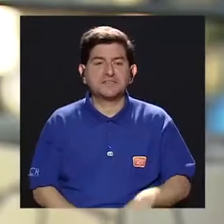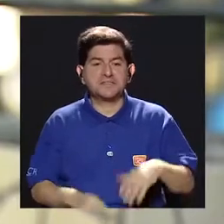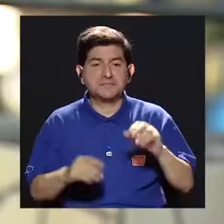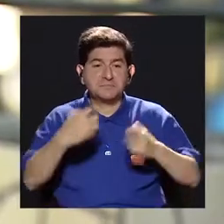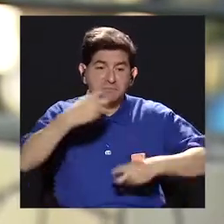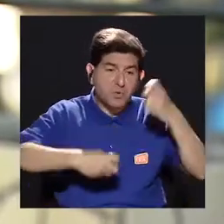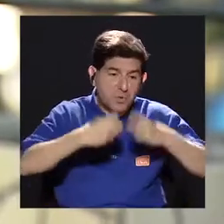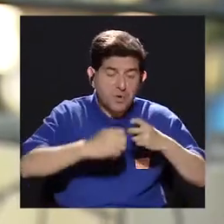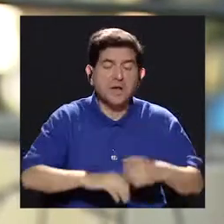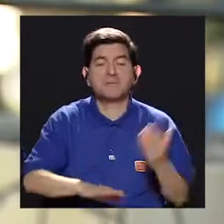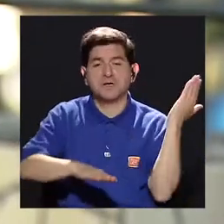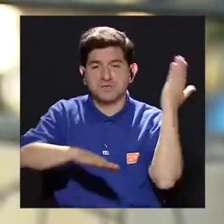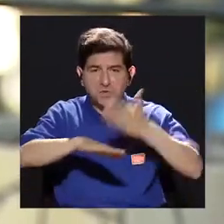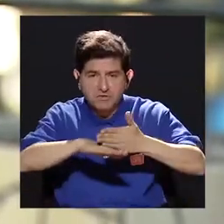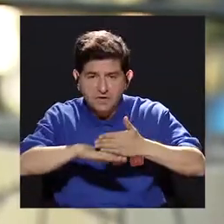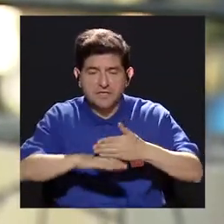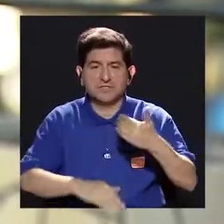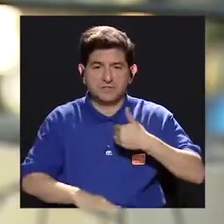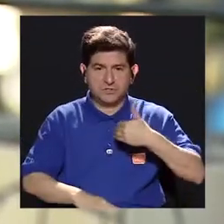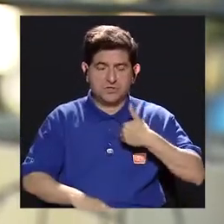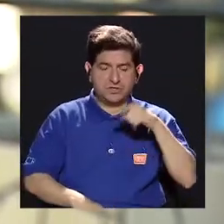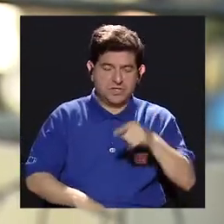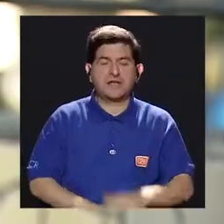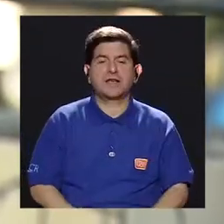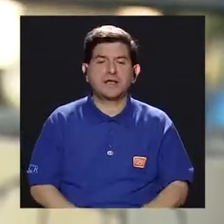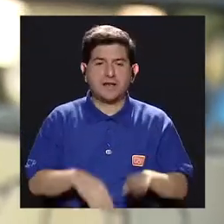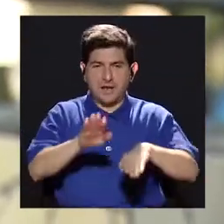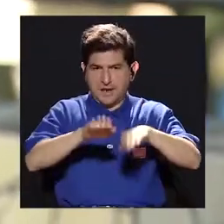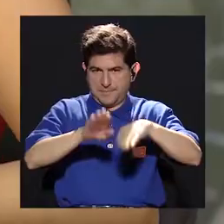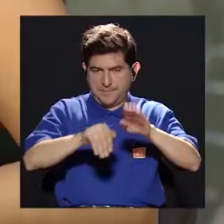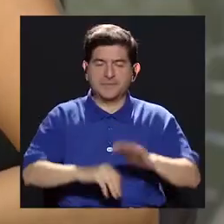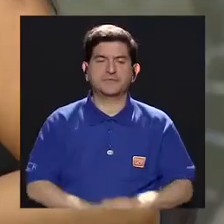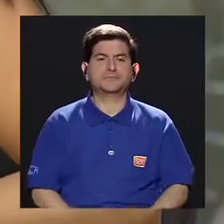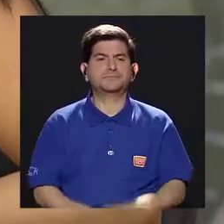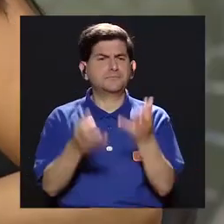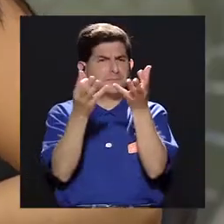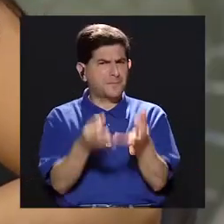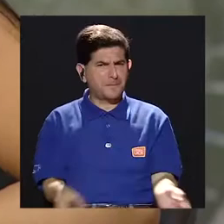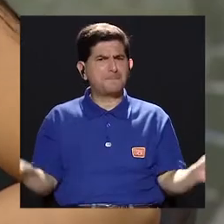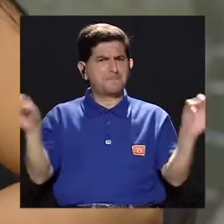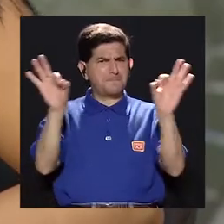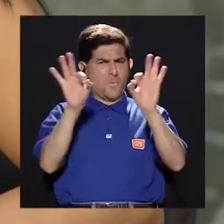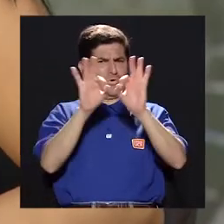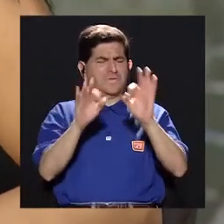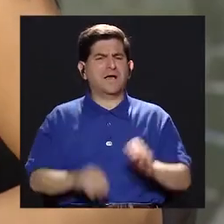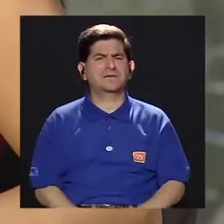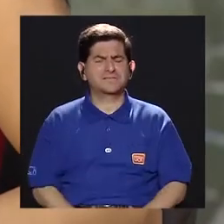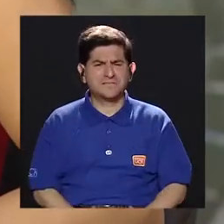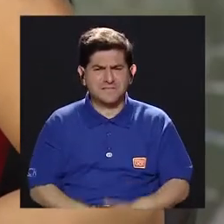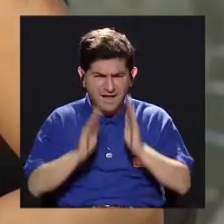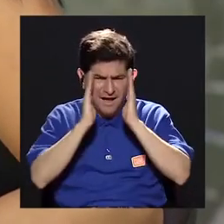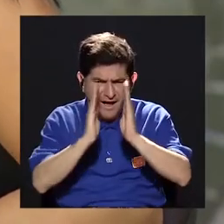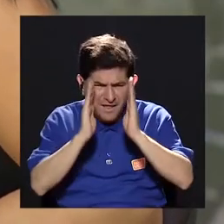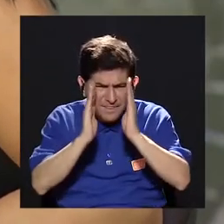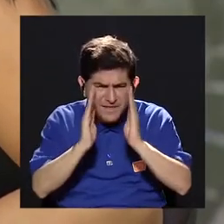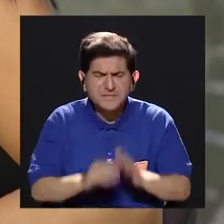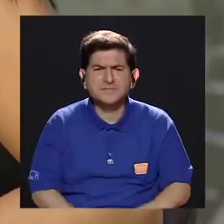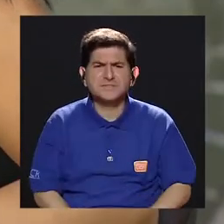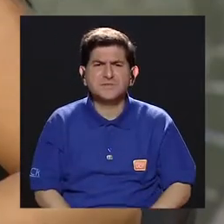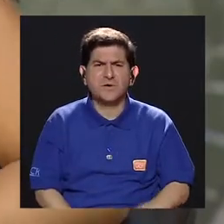patologías o lesiones que podemos sufrir en los pies. ¿Cuál es la importancia, Vanessa, del cuidado de nuestros